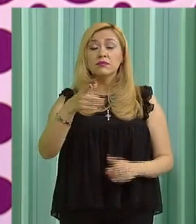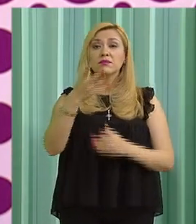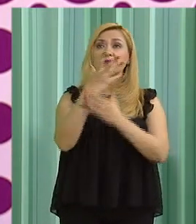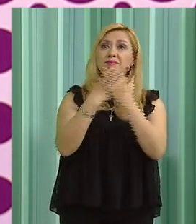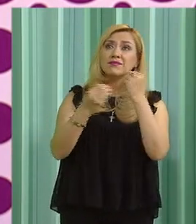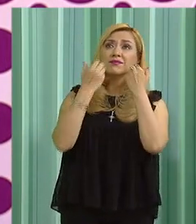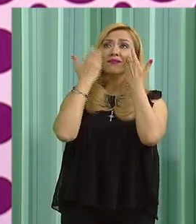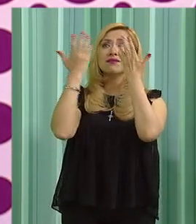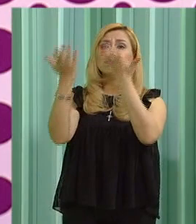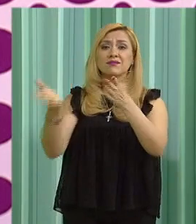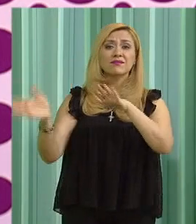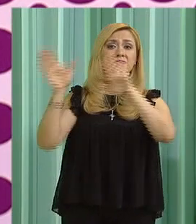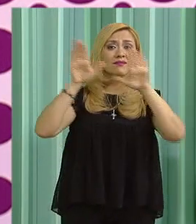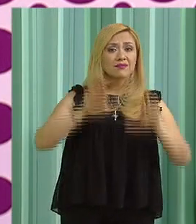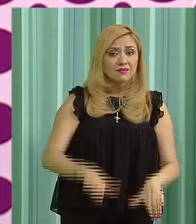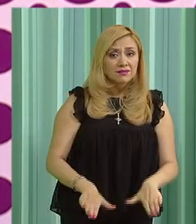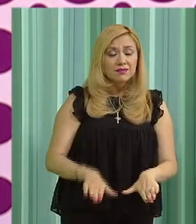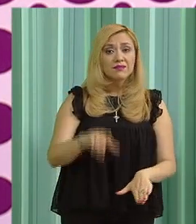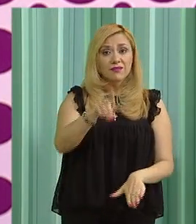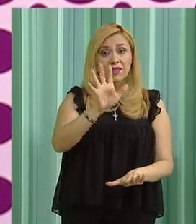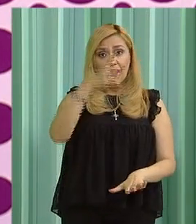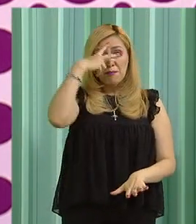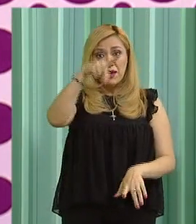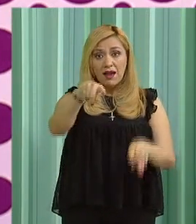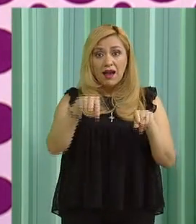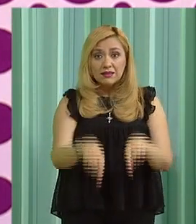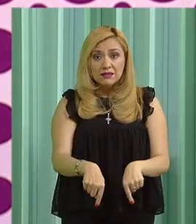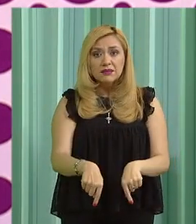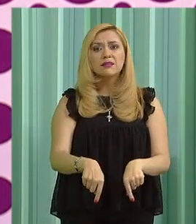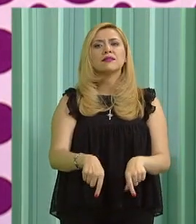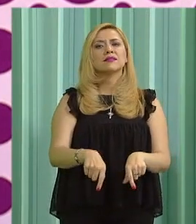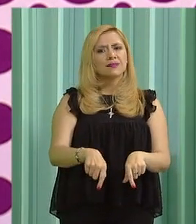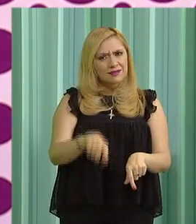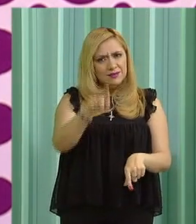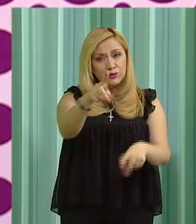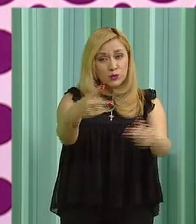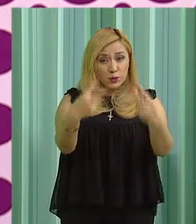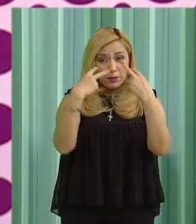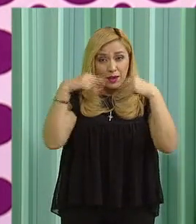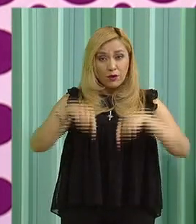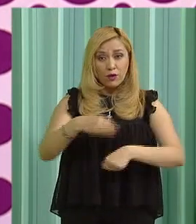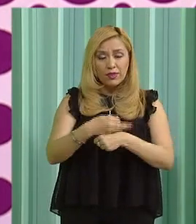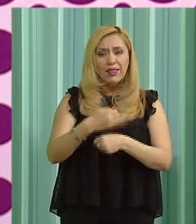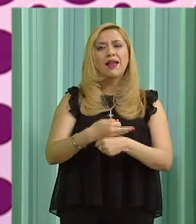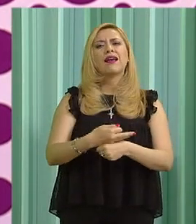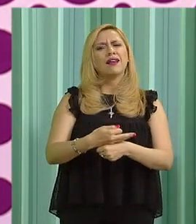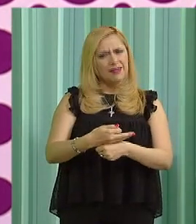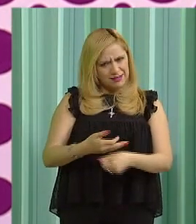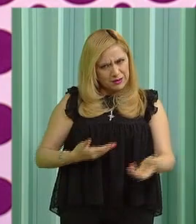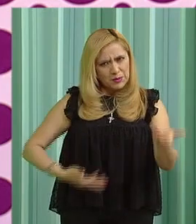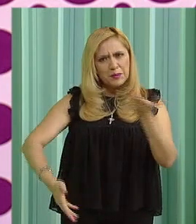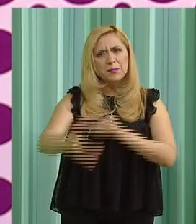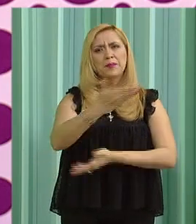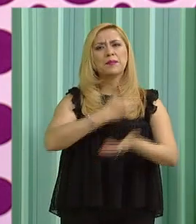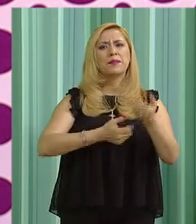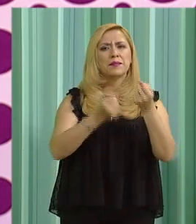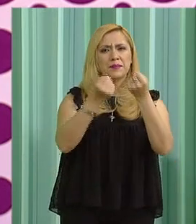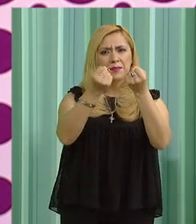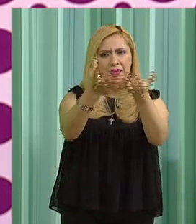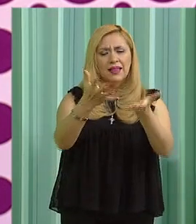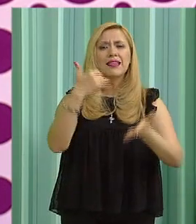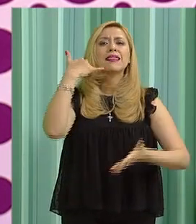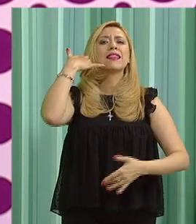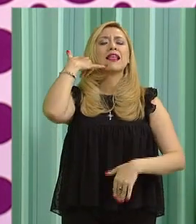de asilo, personas refugiadas que ya están acá en México y están viendo este programa, pues vamos a compartir con ustedes